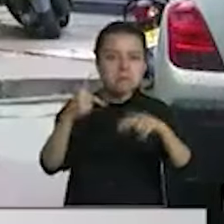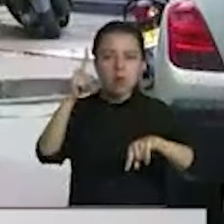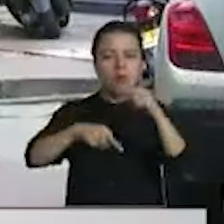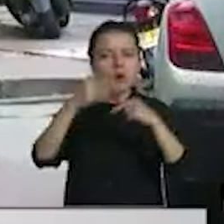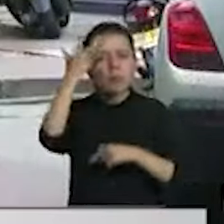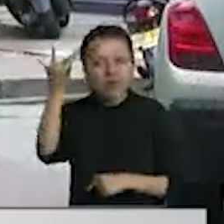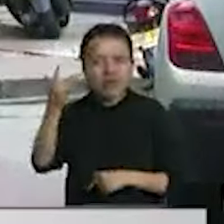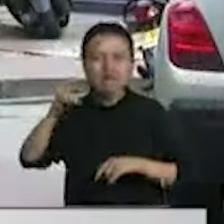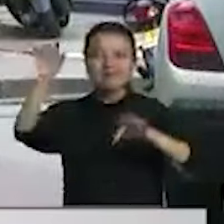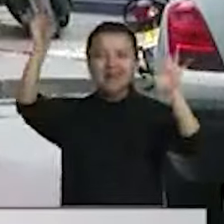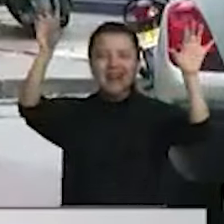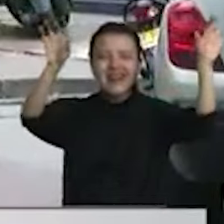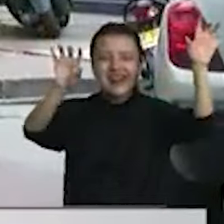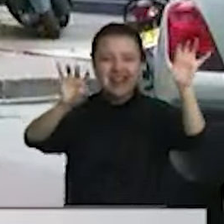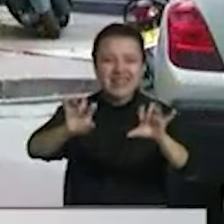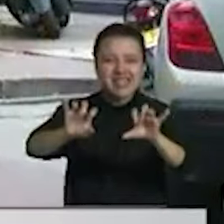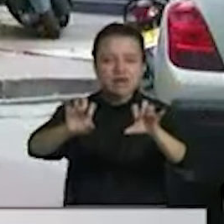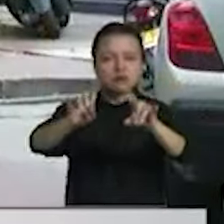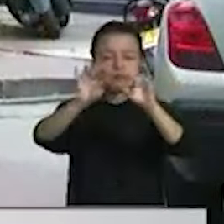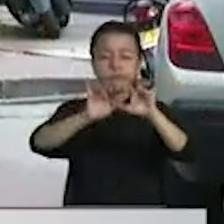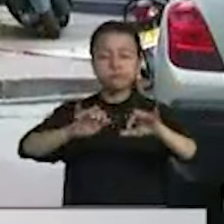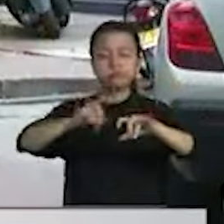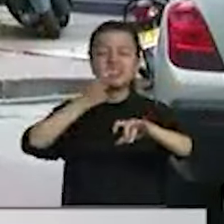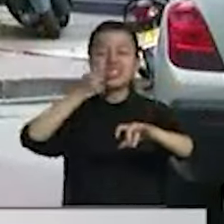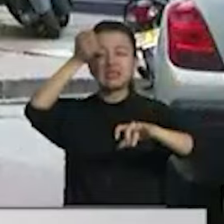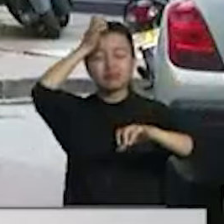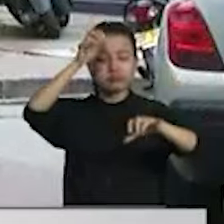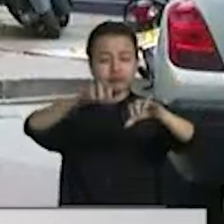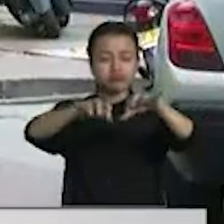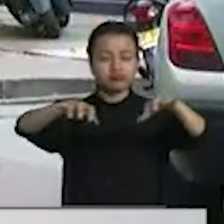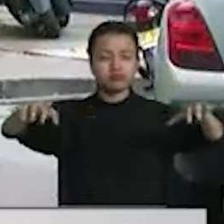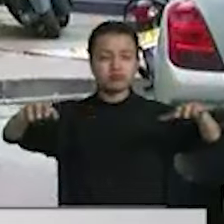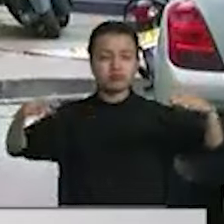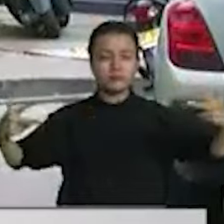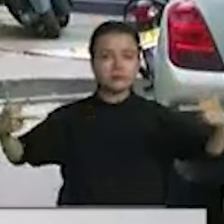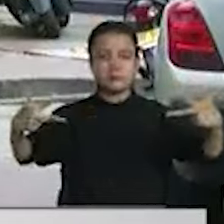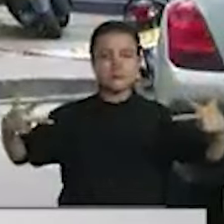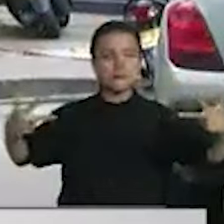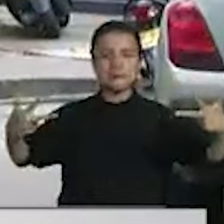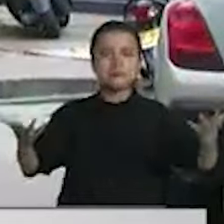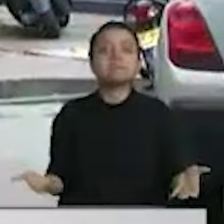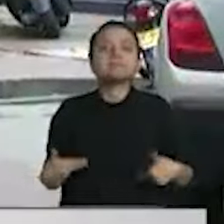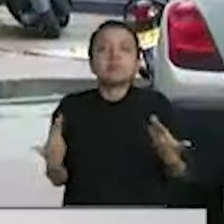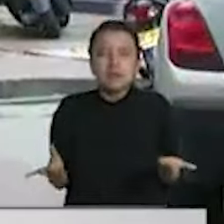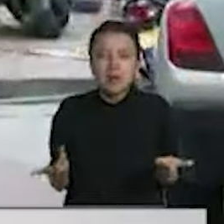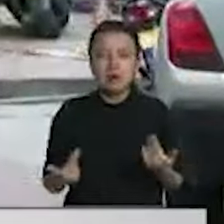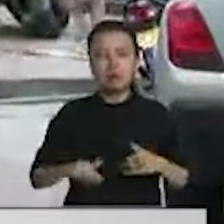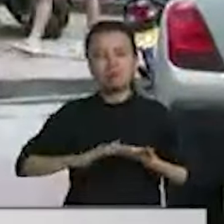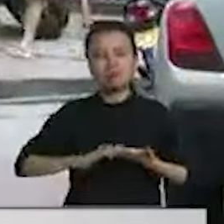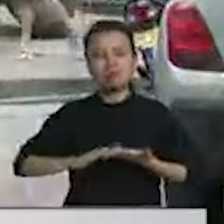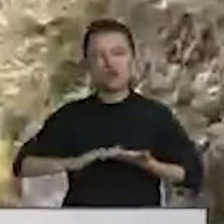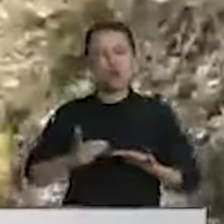completa varios días. Los habitantes de este sector piden a las autoridades soluciones urgentes para esta